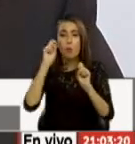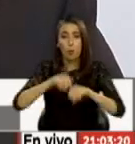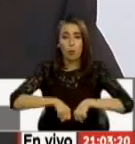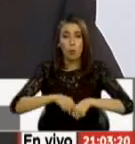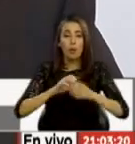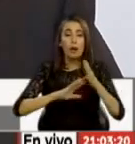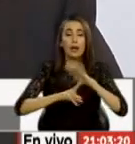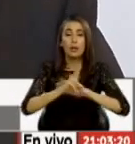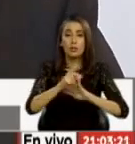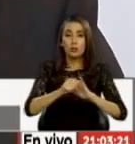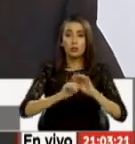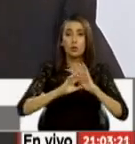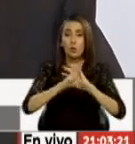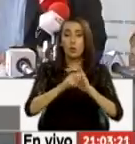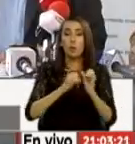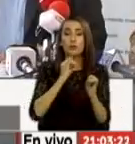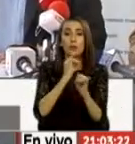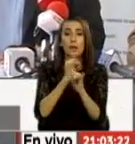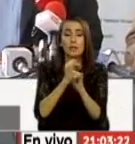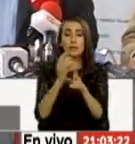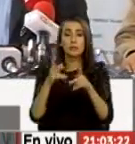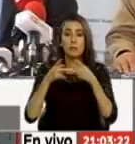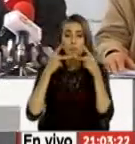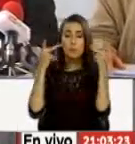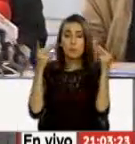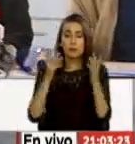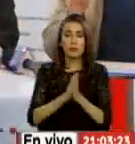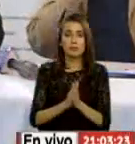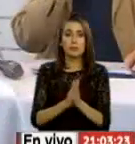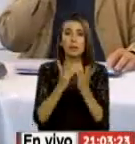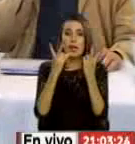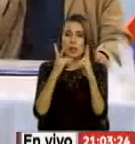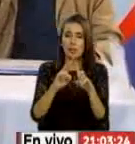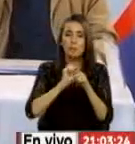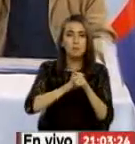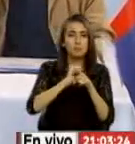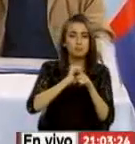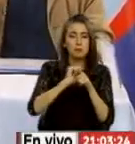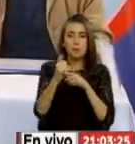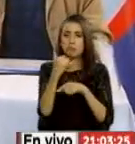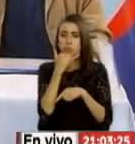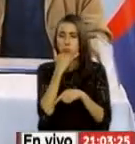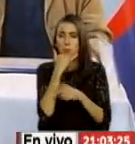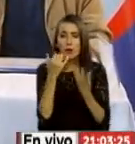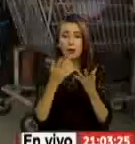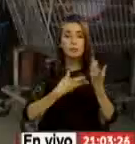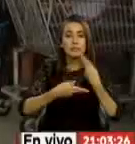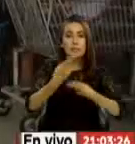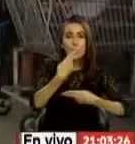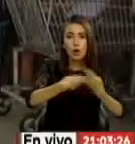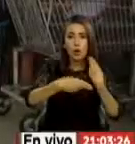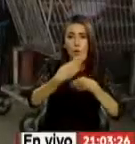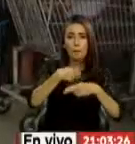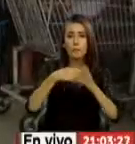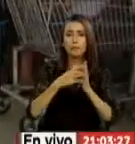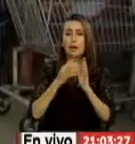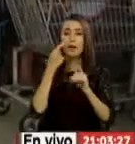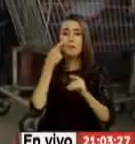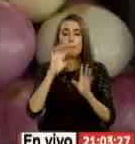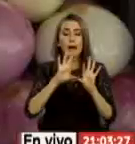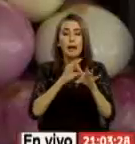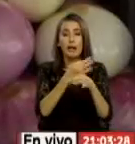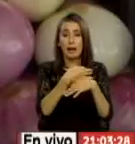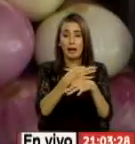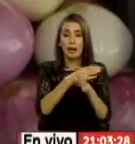de corrupción en las entidades públicas. Resaltaron que dichas prácticas desleales de comercio afectan sobremanera a la producción